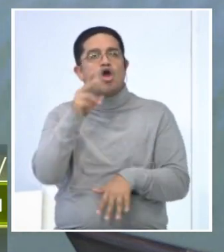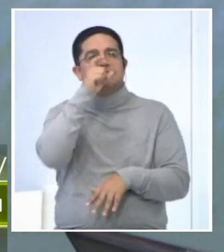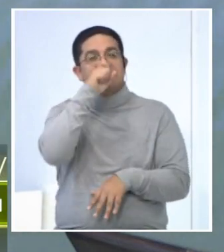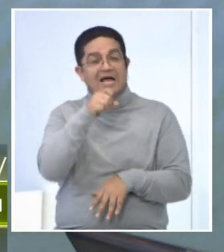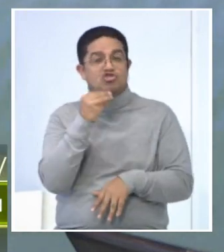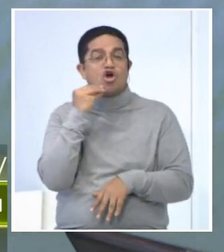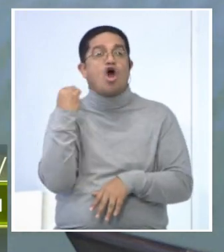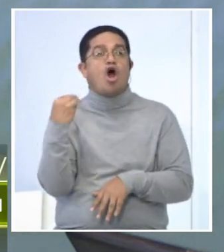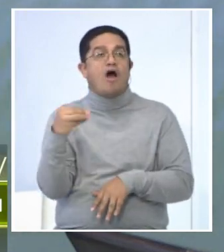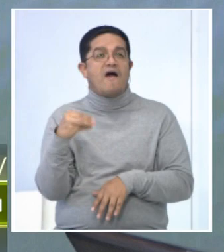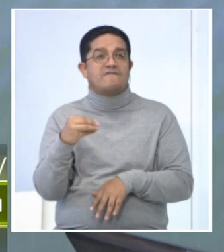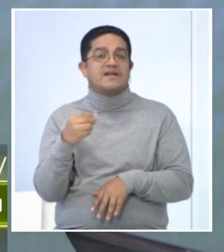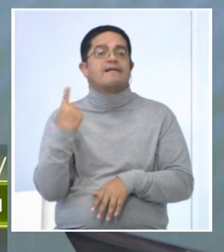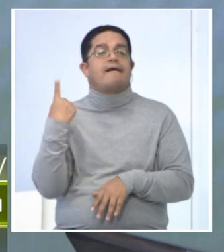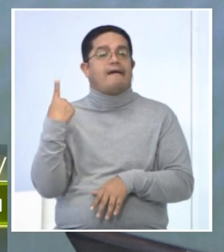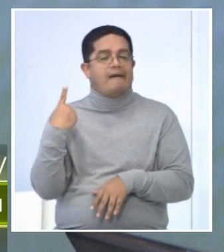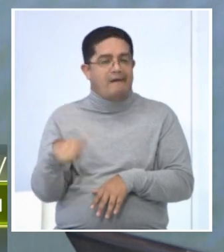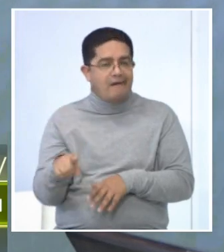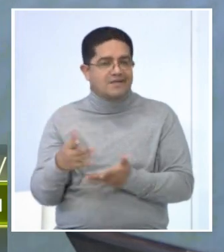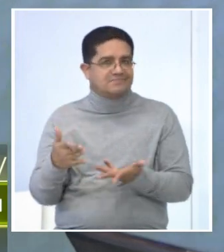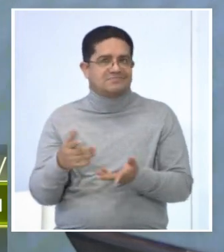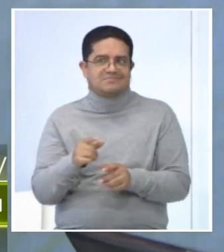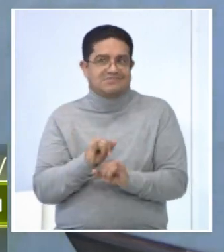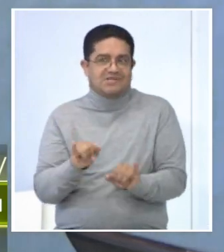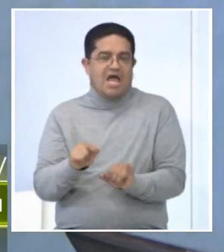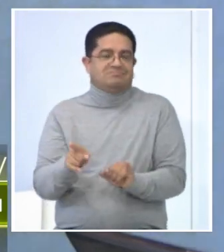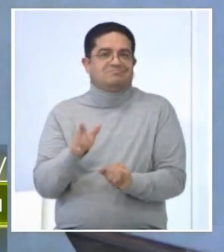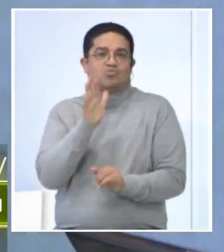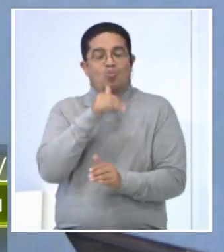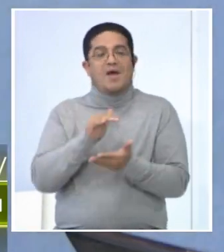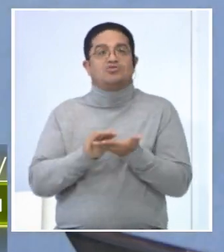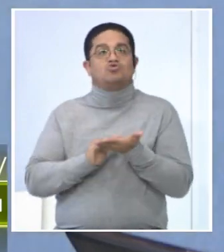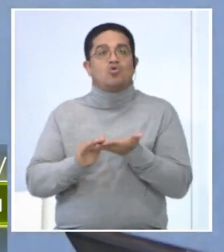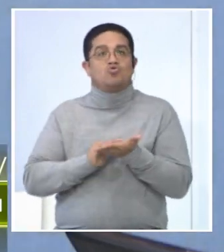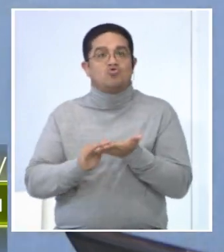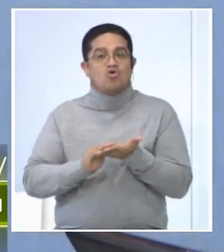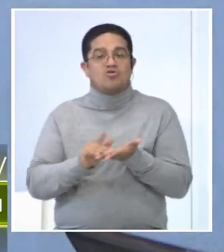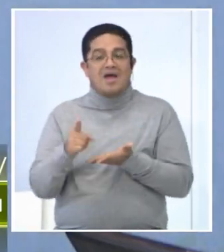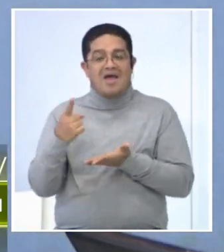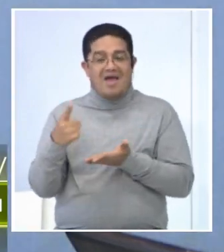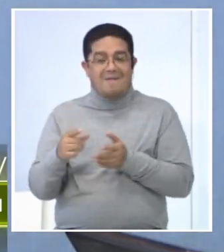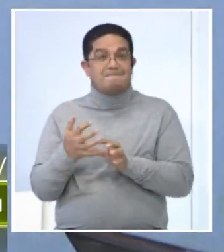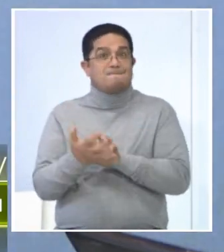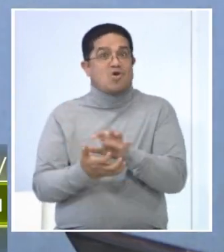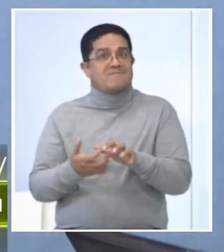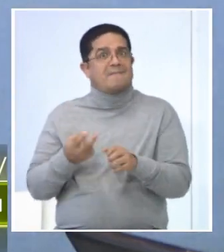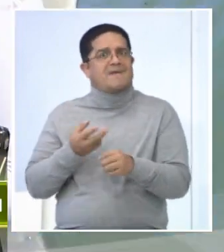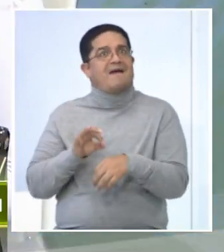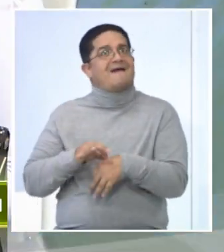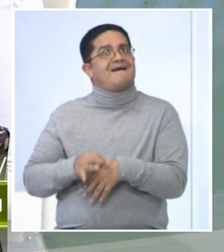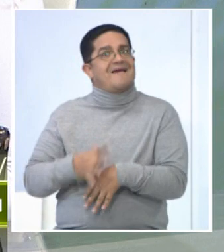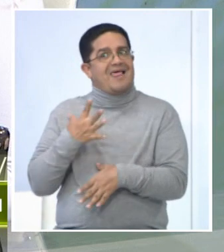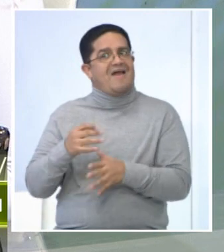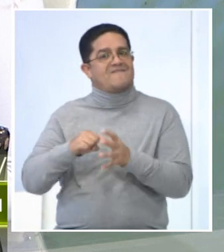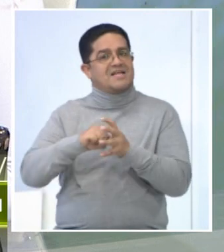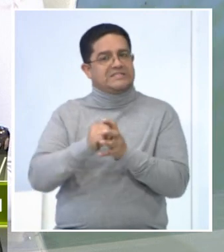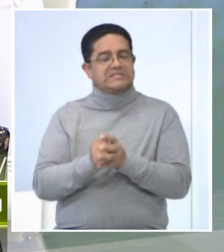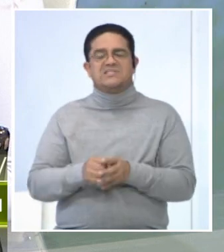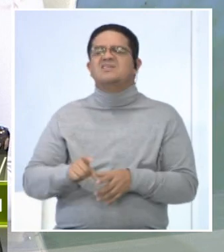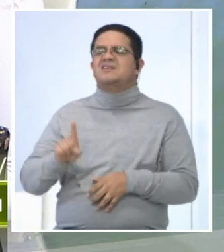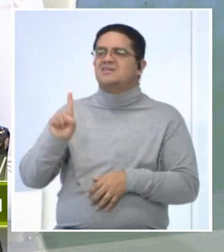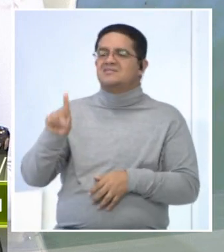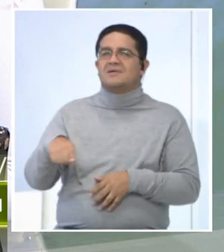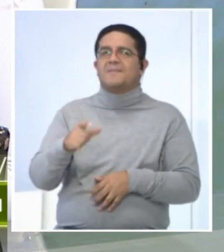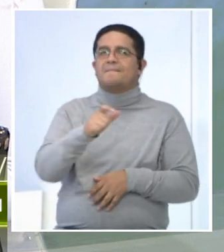adolescencia. Existe esta patología cuando ya no hay más nada que hacer, cuando existe una osteonecrosis de la cabeza femoral. Claro, también sucede mucho con las personas